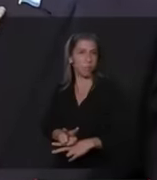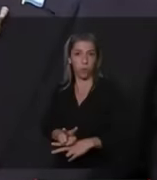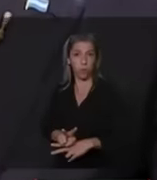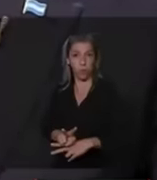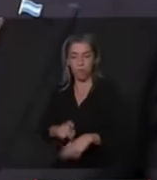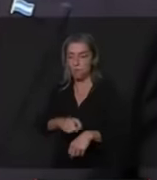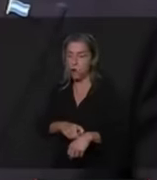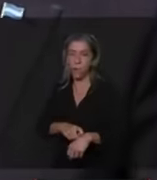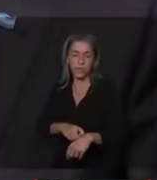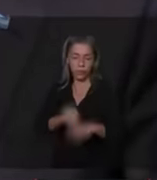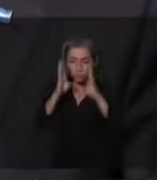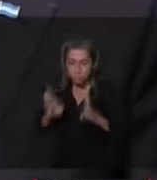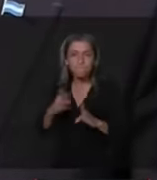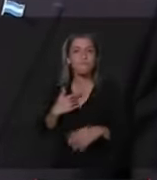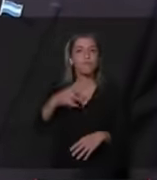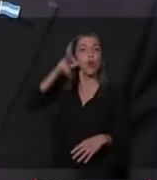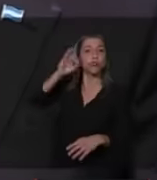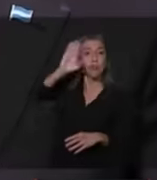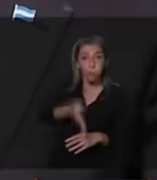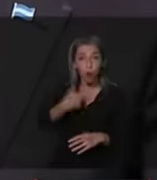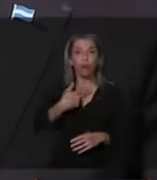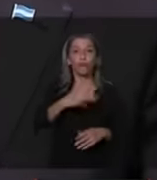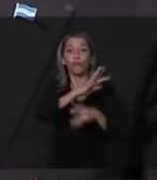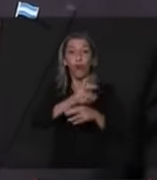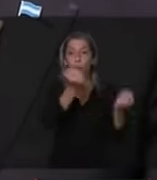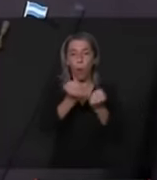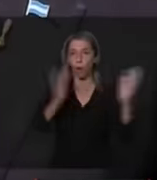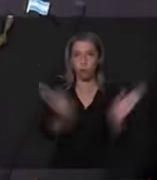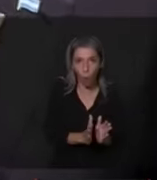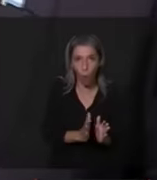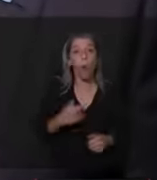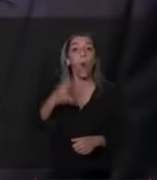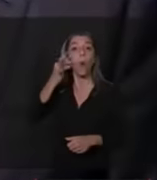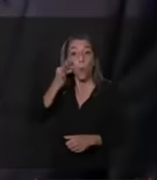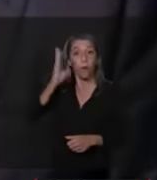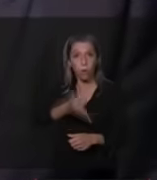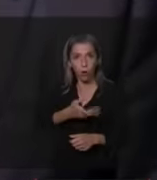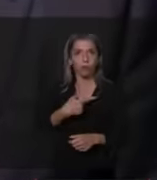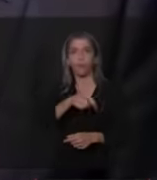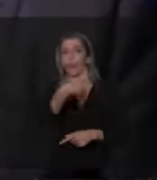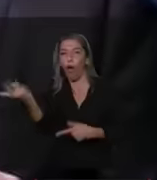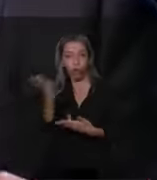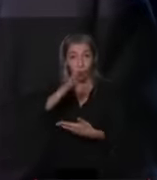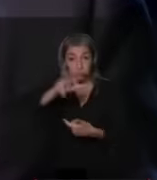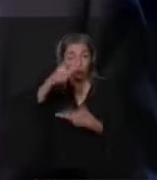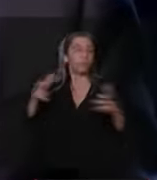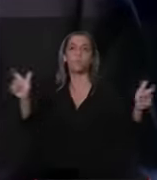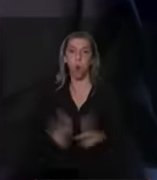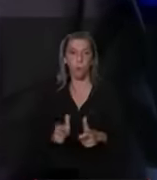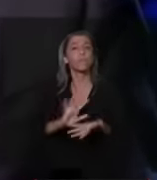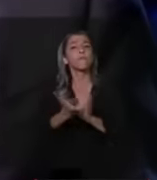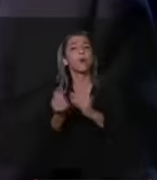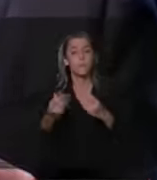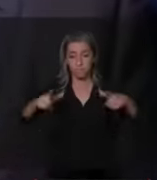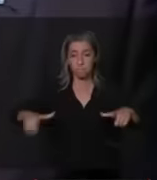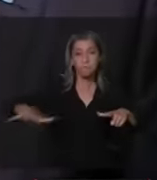delito que más se denuncia, 47% todos los delitos. Y de alguna manera me permitió con cámaras,